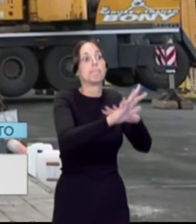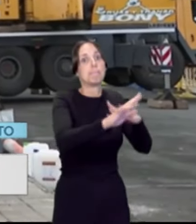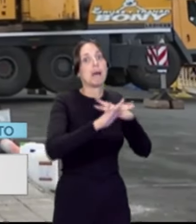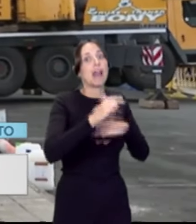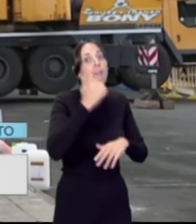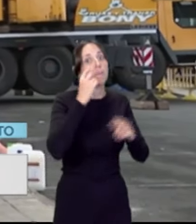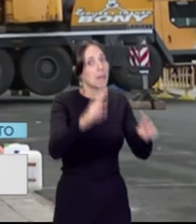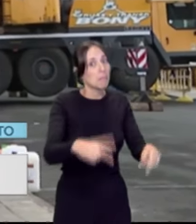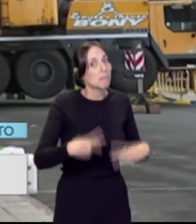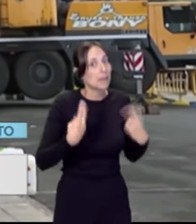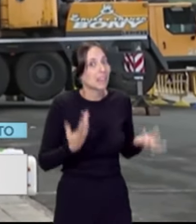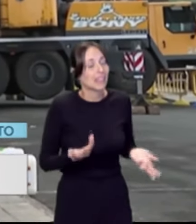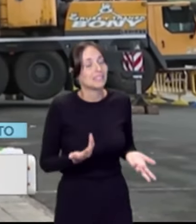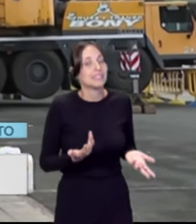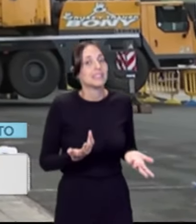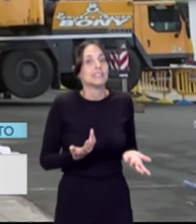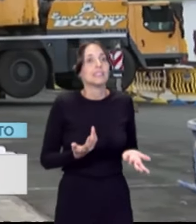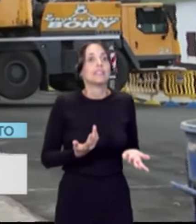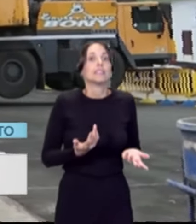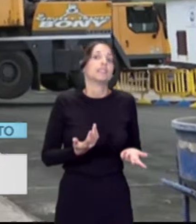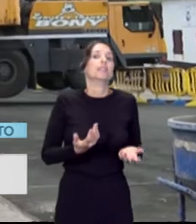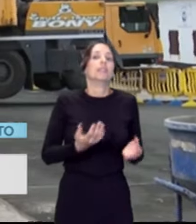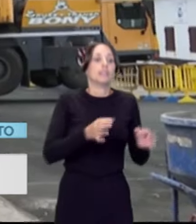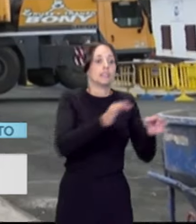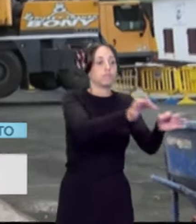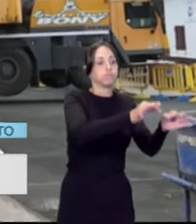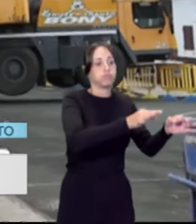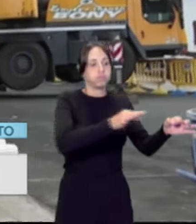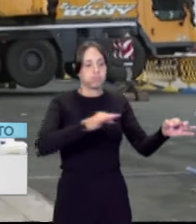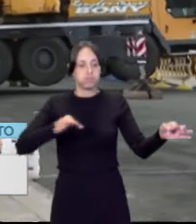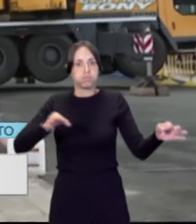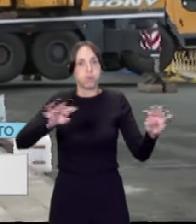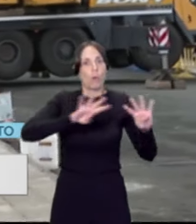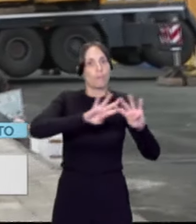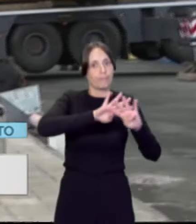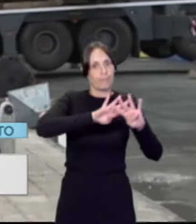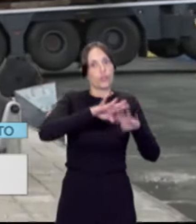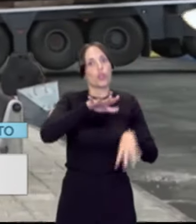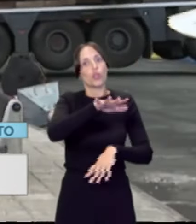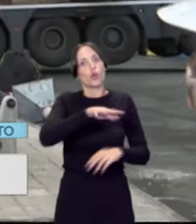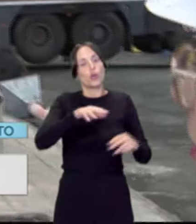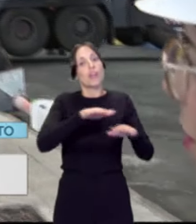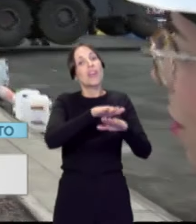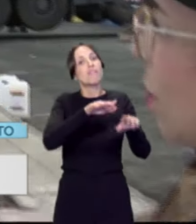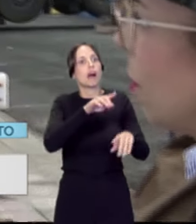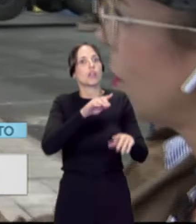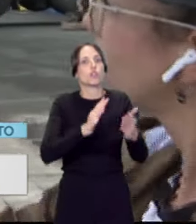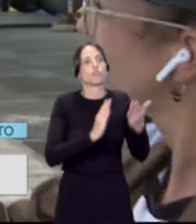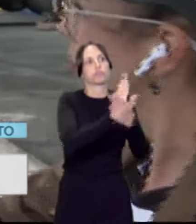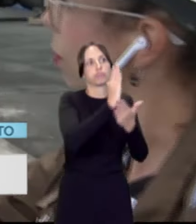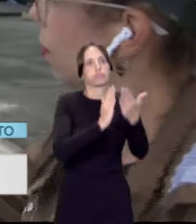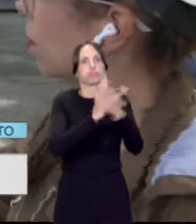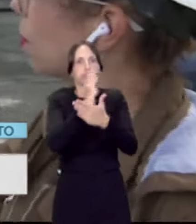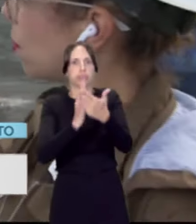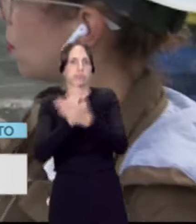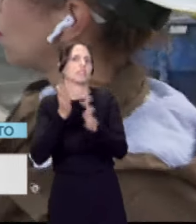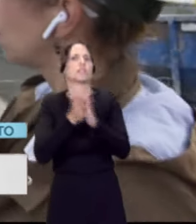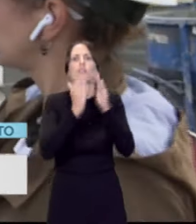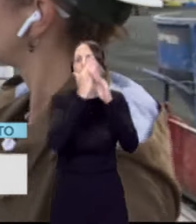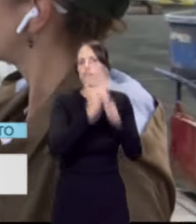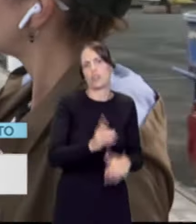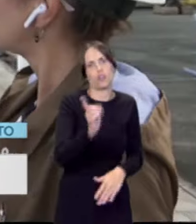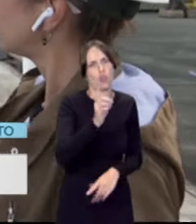ir avanzando. El cierre perimetral y el cierre de la zona de baño será intermitente, no será continuado, será intermitente en función